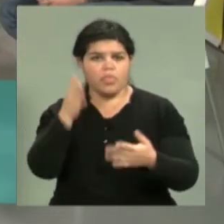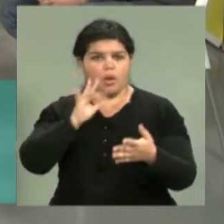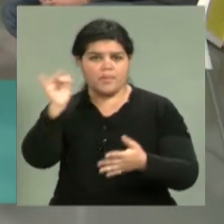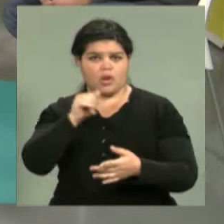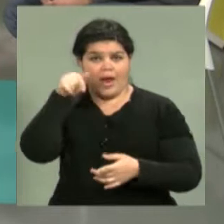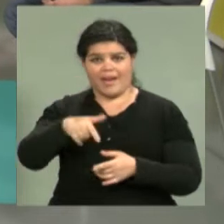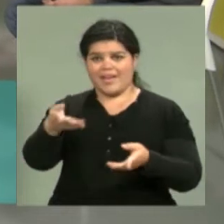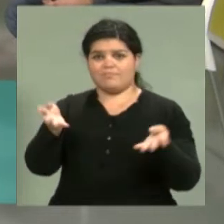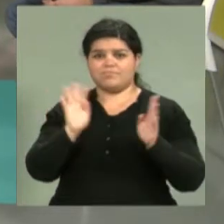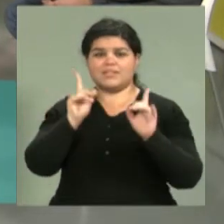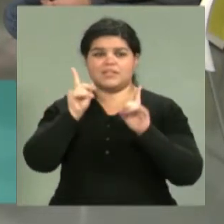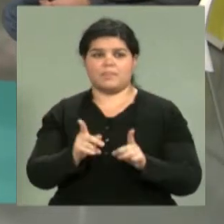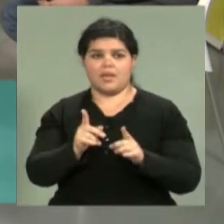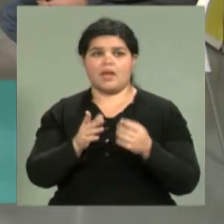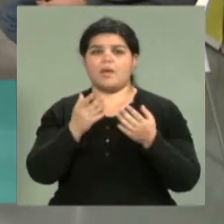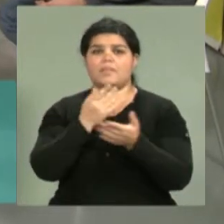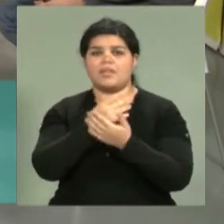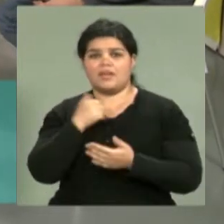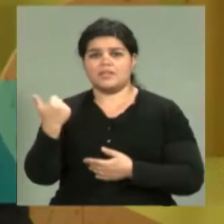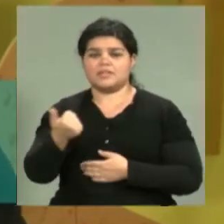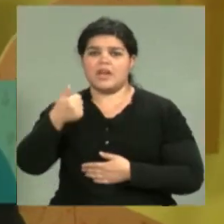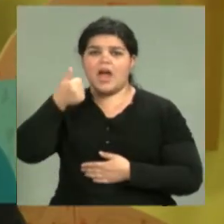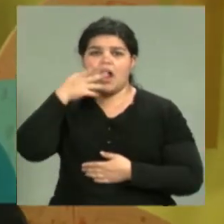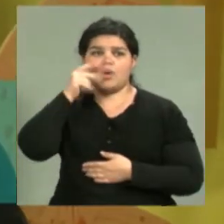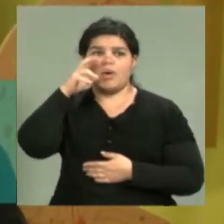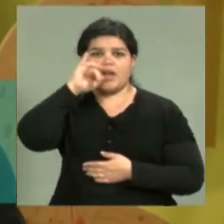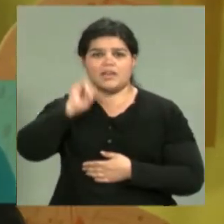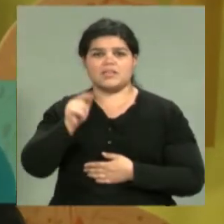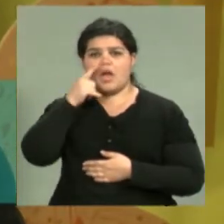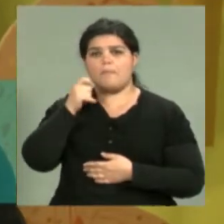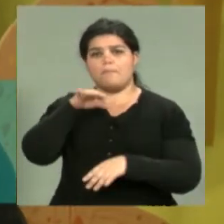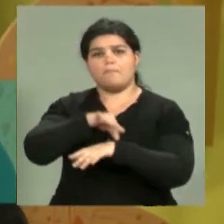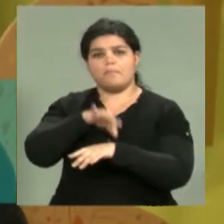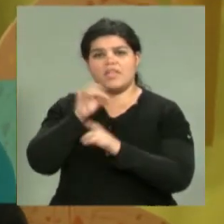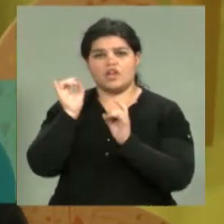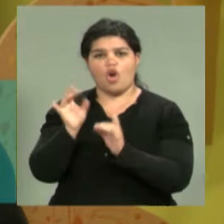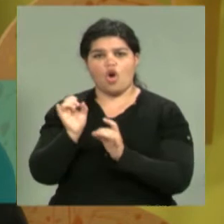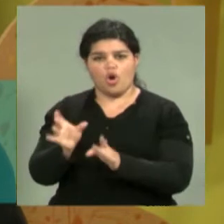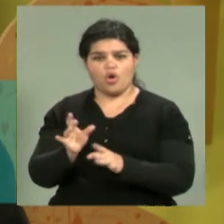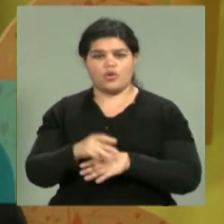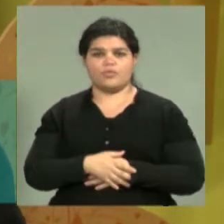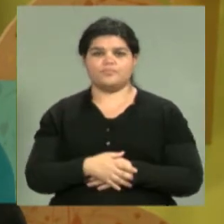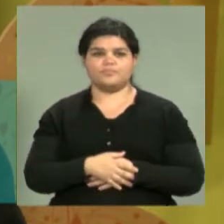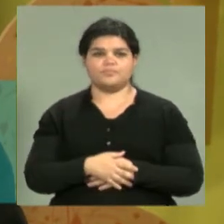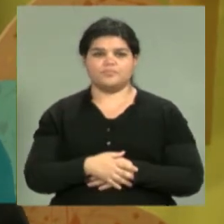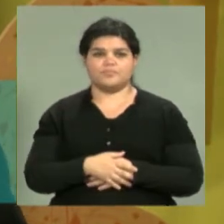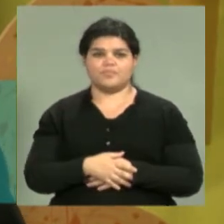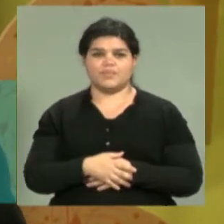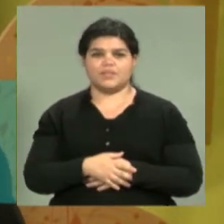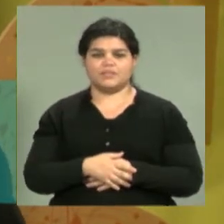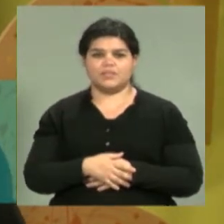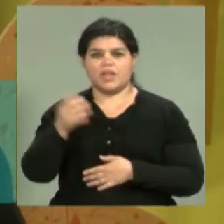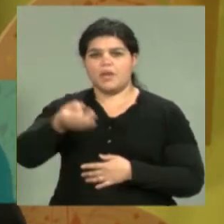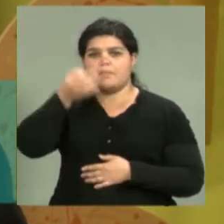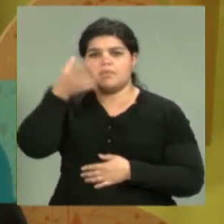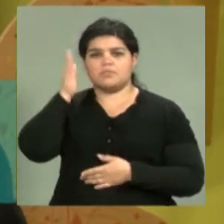presentarlos. Tengo a mi derecha a Marcelo Álvarez, médico oncólogo. Lo voy a decir completo. Bueno.